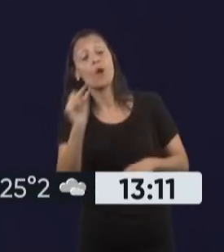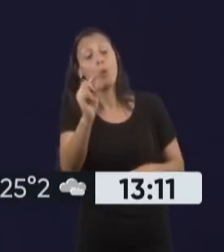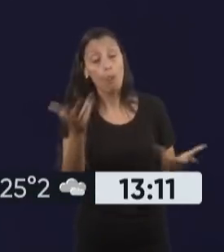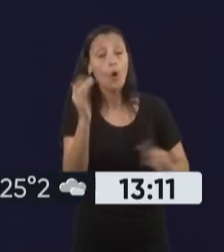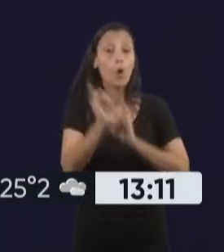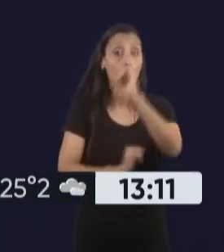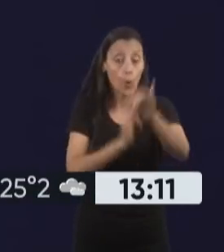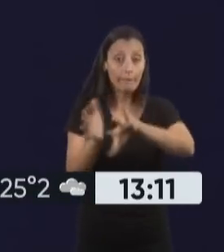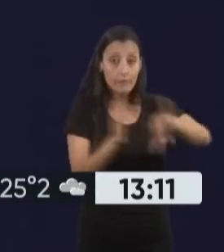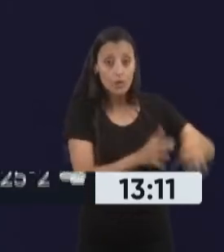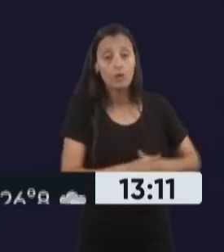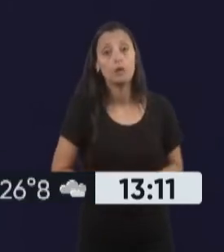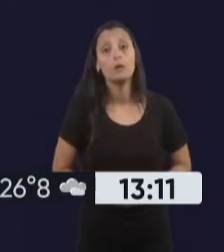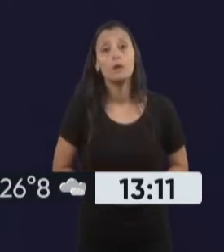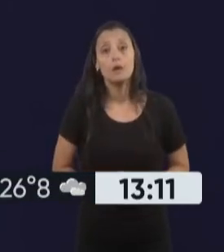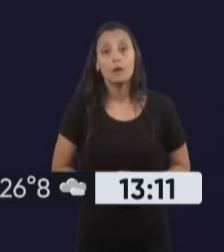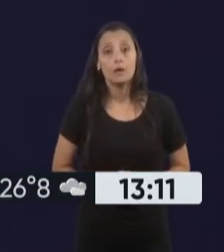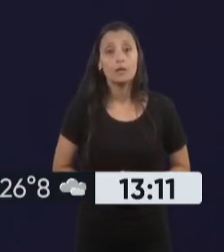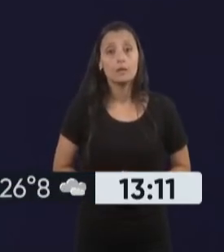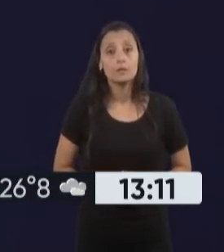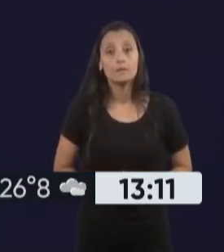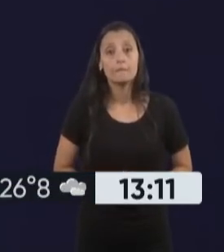es parte de la...